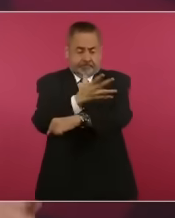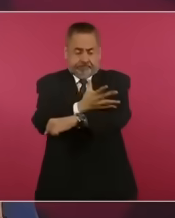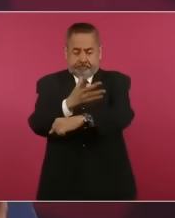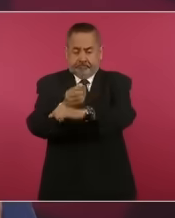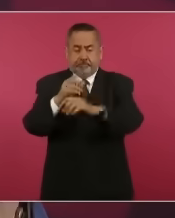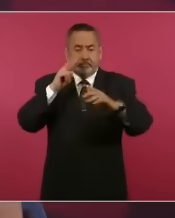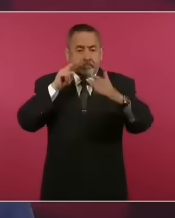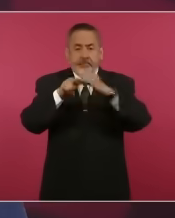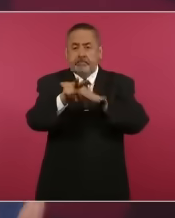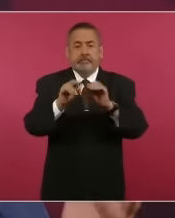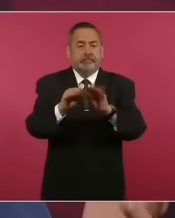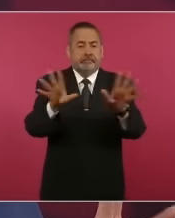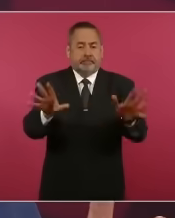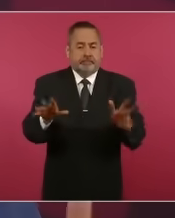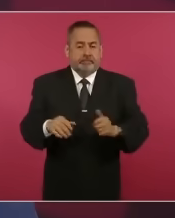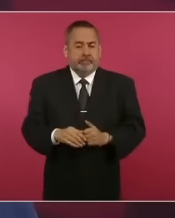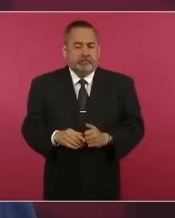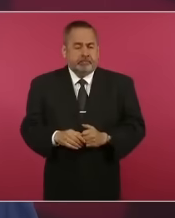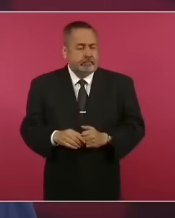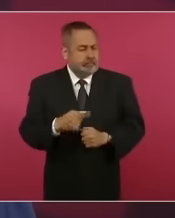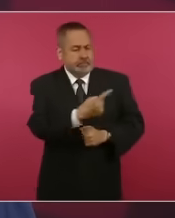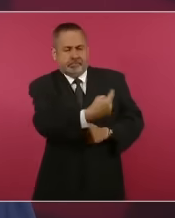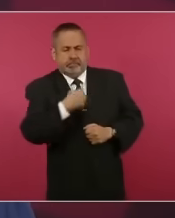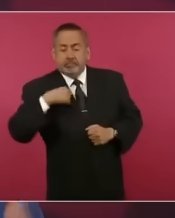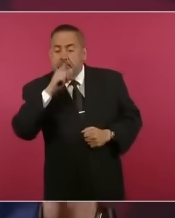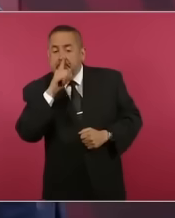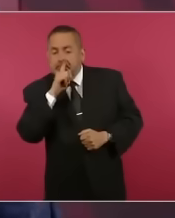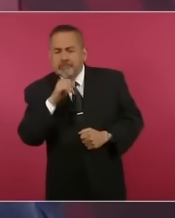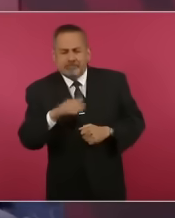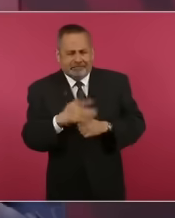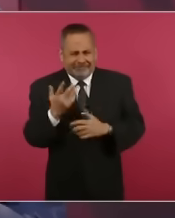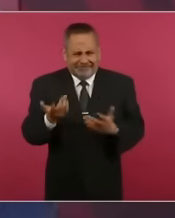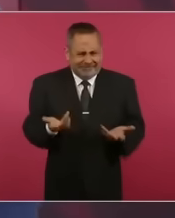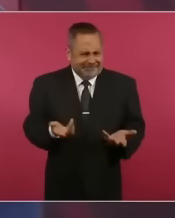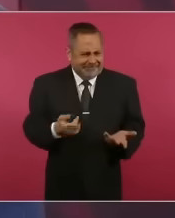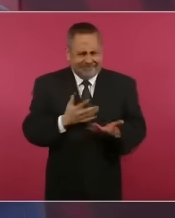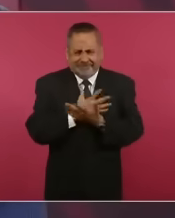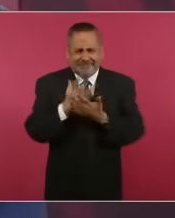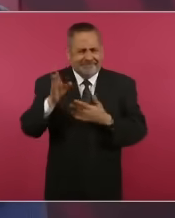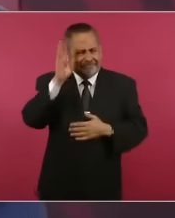¿Por qué querer silenciarnos? Es el extremo.